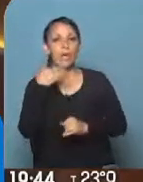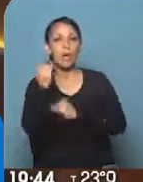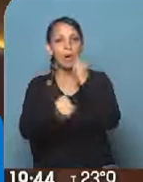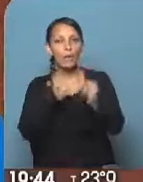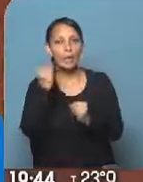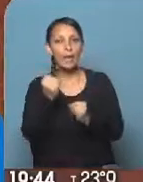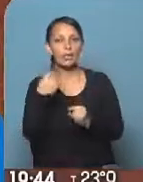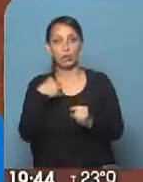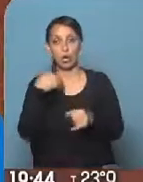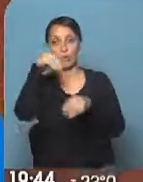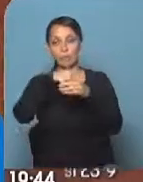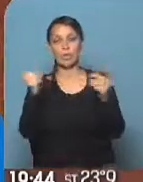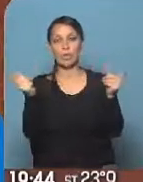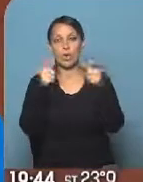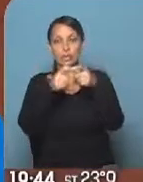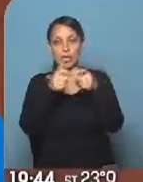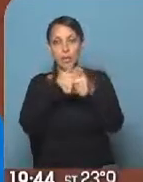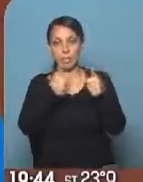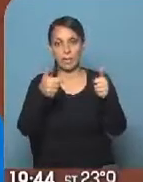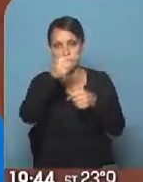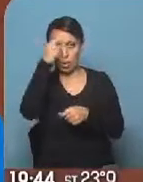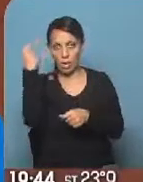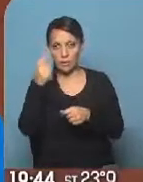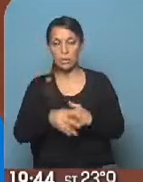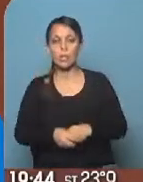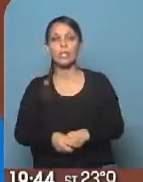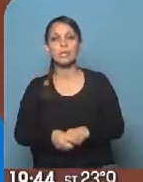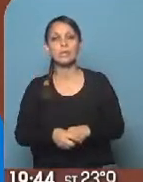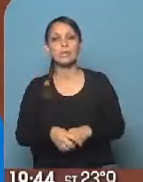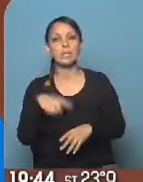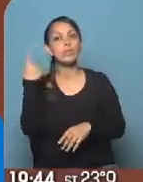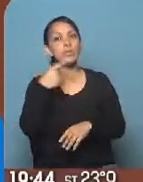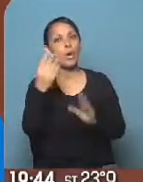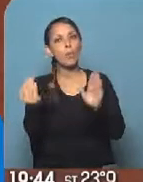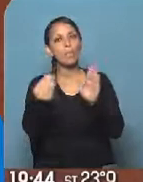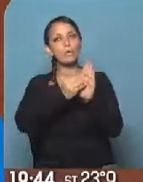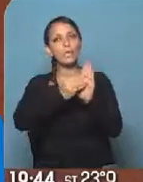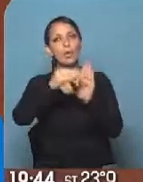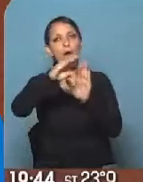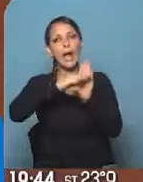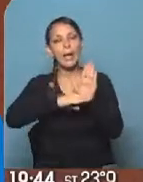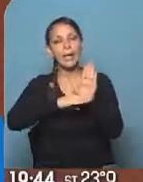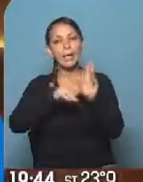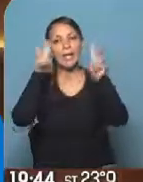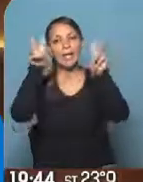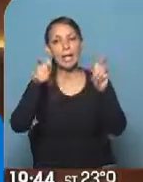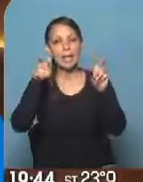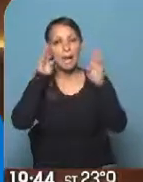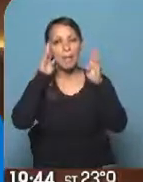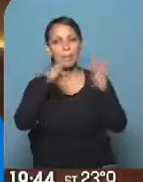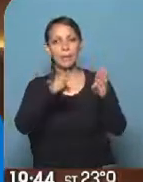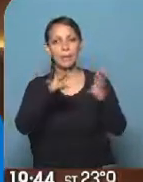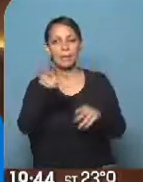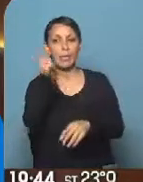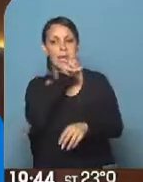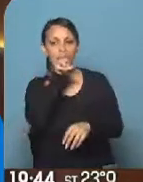integró el consejo de la magistratura de la nación y hemos puesto en agenda la perspectiva de género hemos rescatado